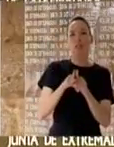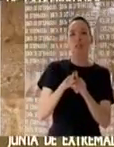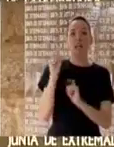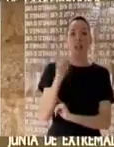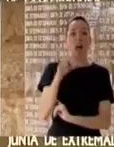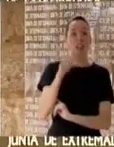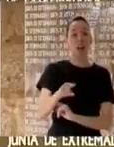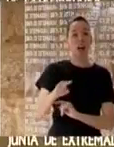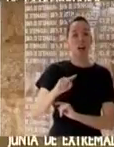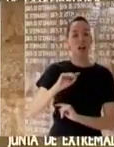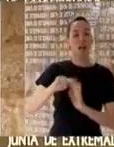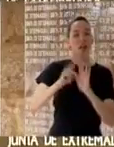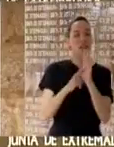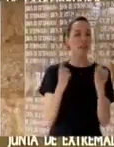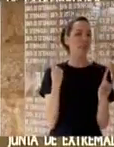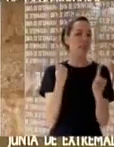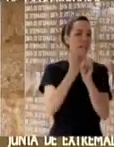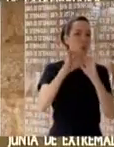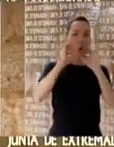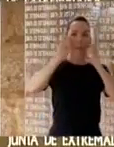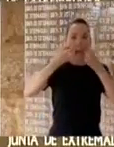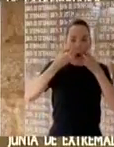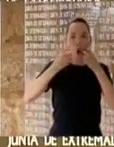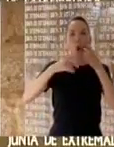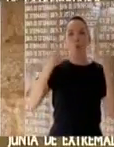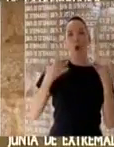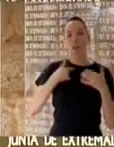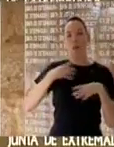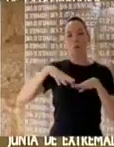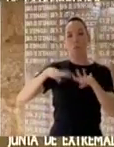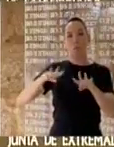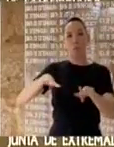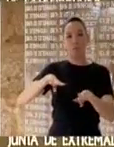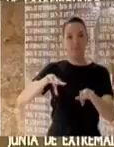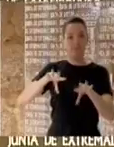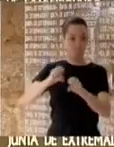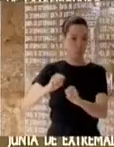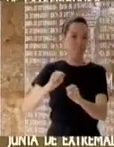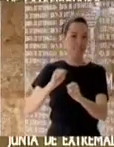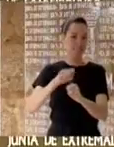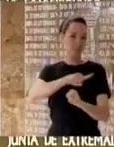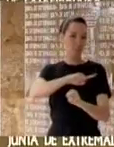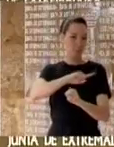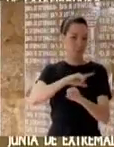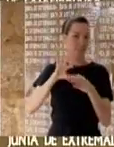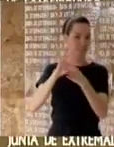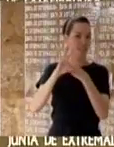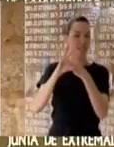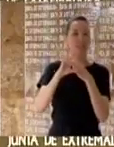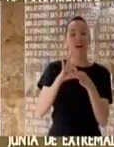delito de rebelión en el Código Penal, que es el del alzamiento, es decir, vinculado con